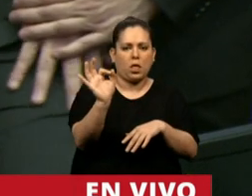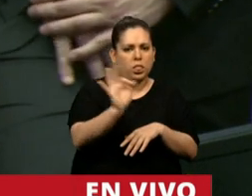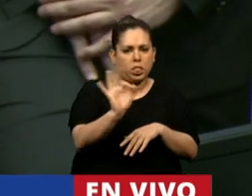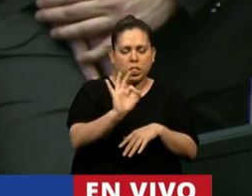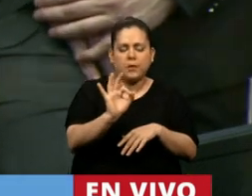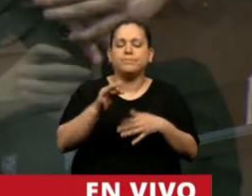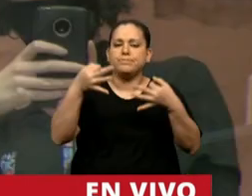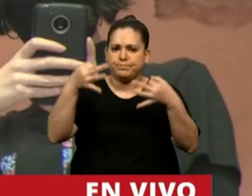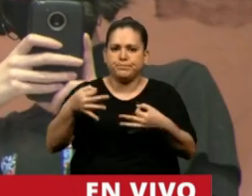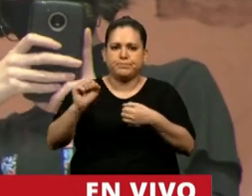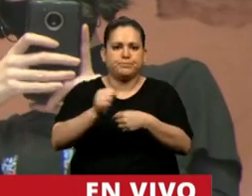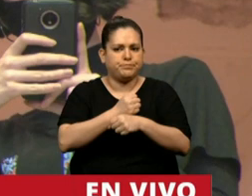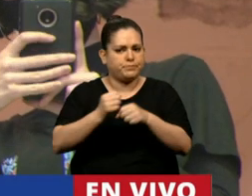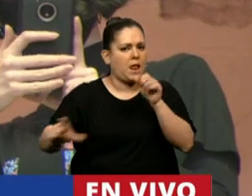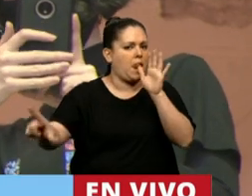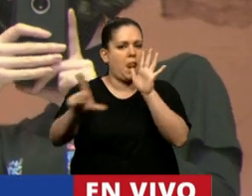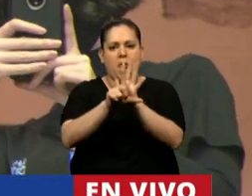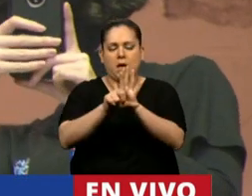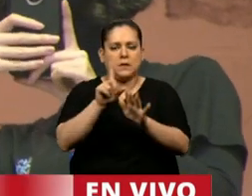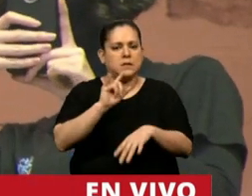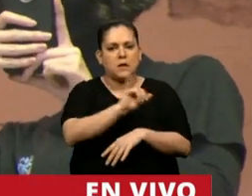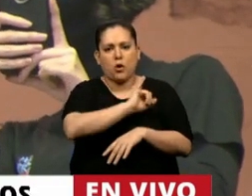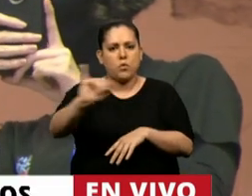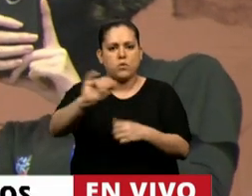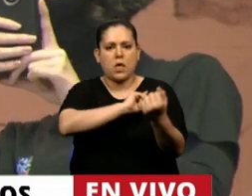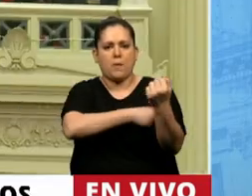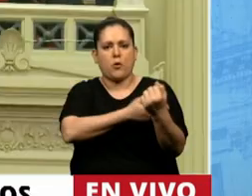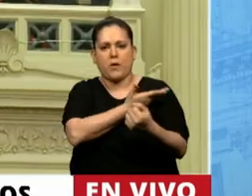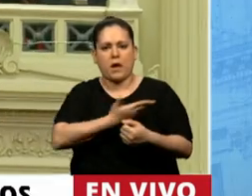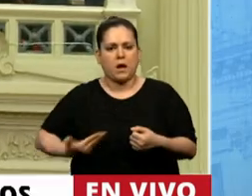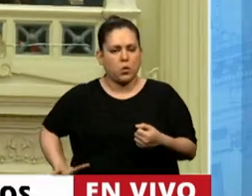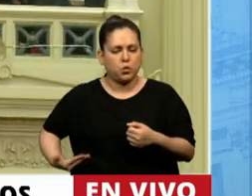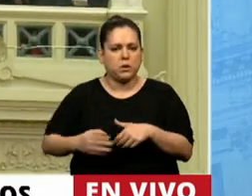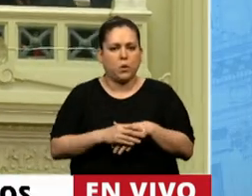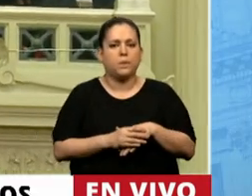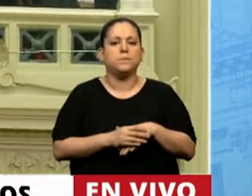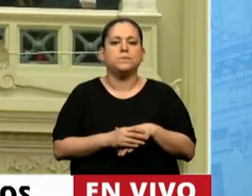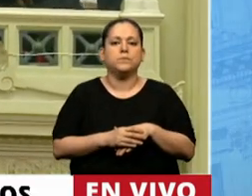Afirmativo es ley se comunicará al poder ejecutivo